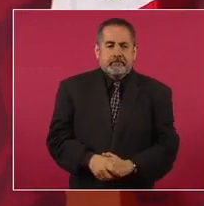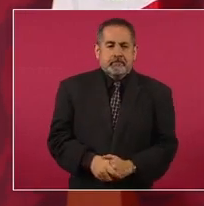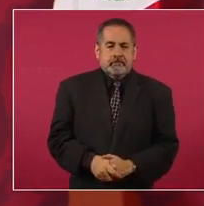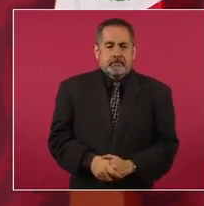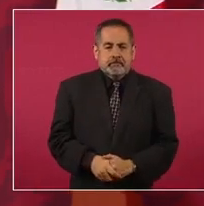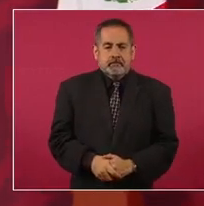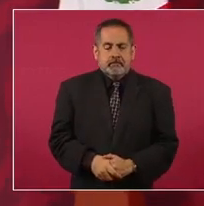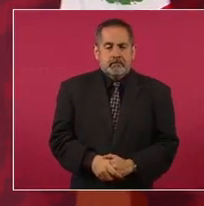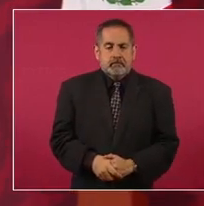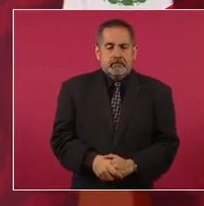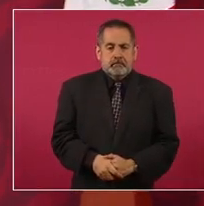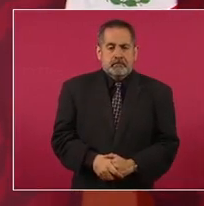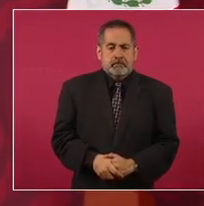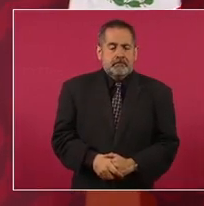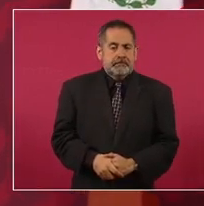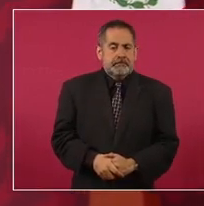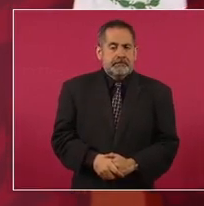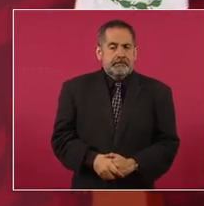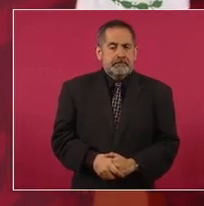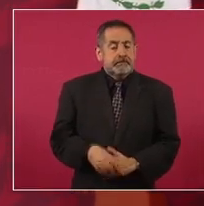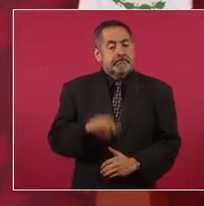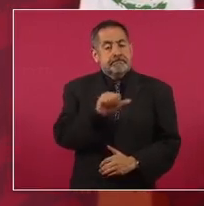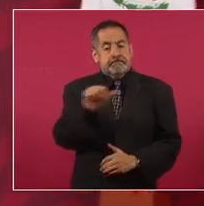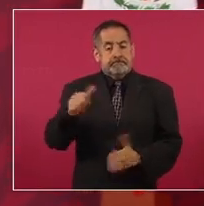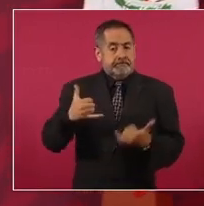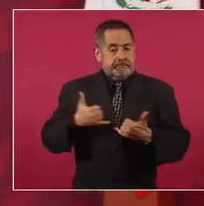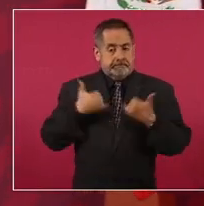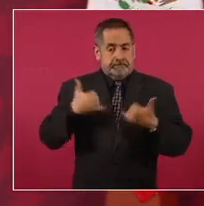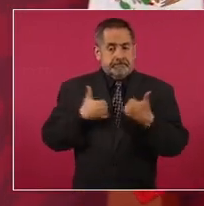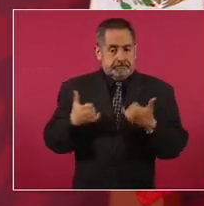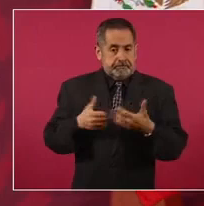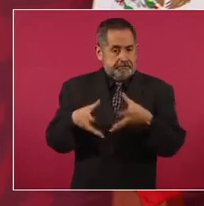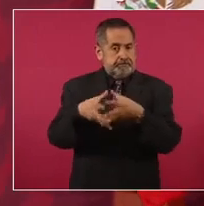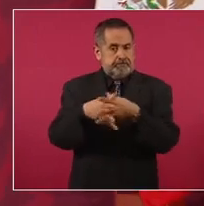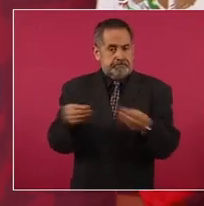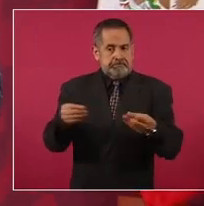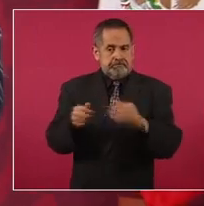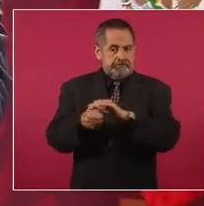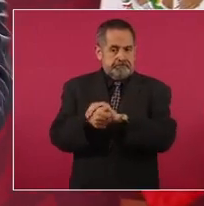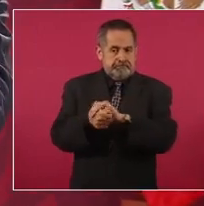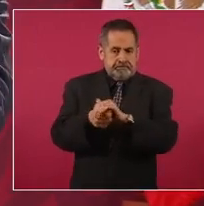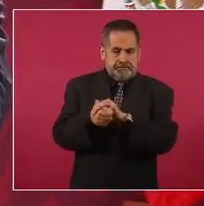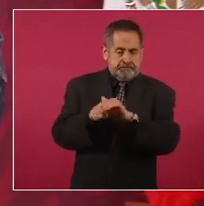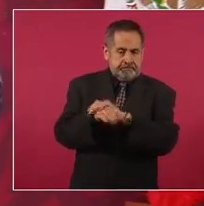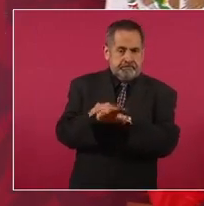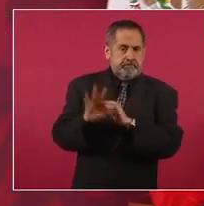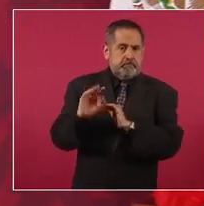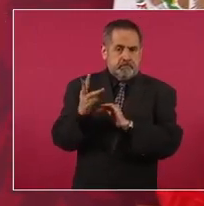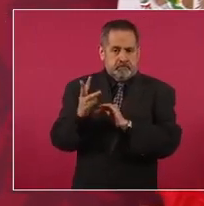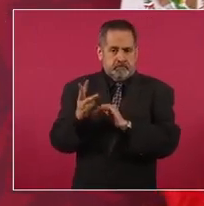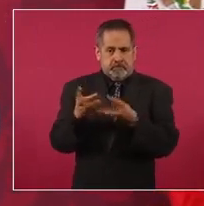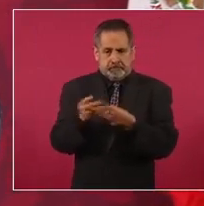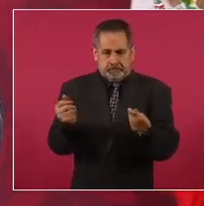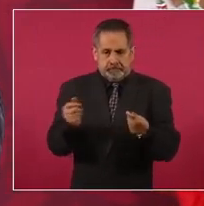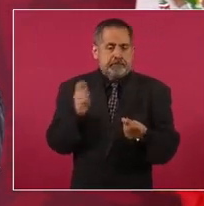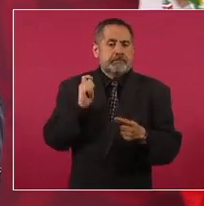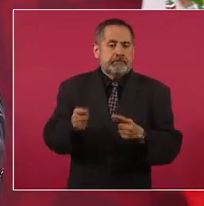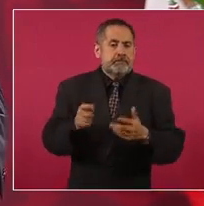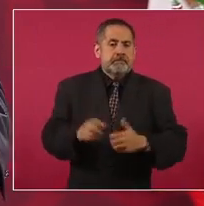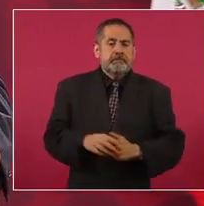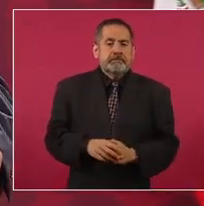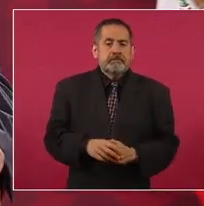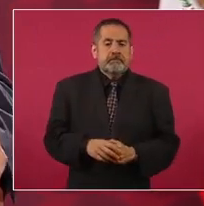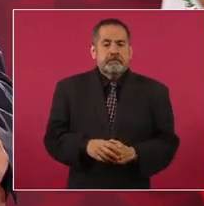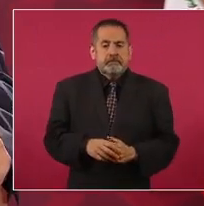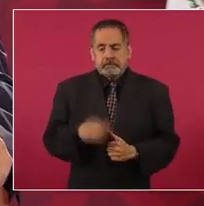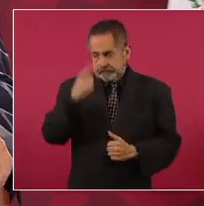El caso de los jóvenes desaparecidos de Ayotzinapa es un asunto